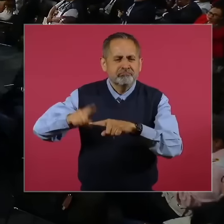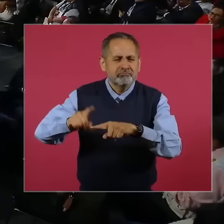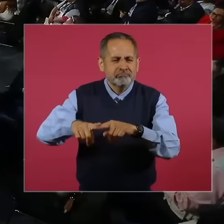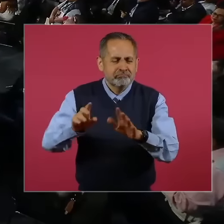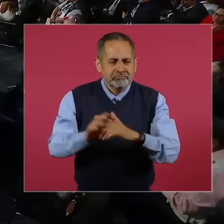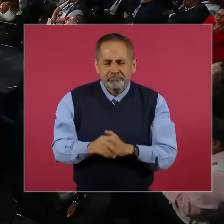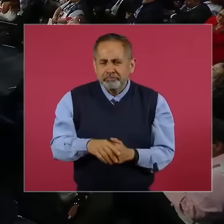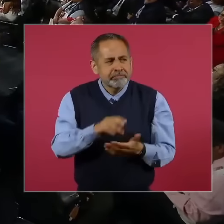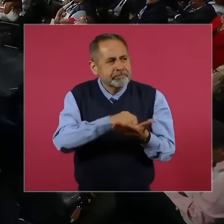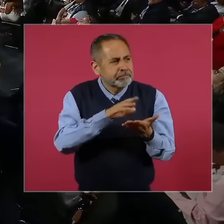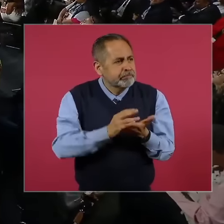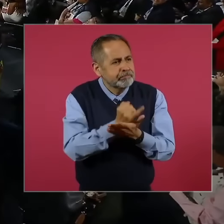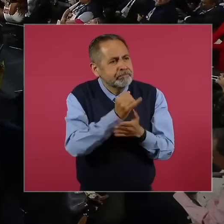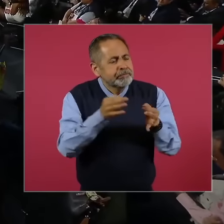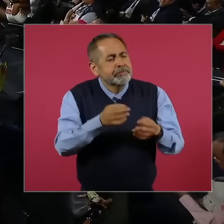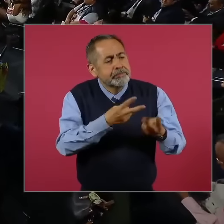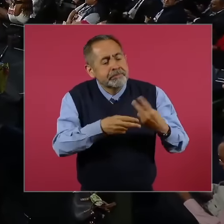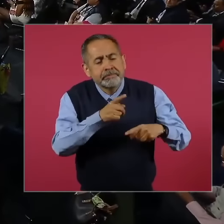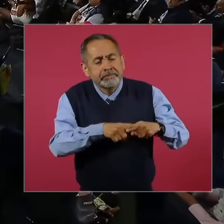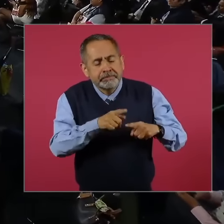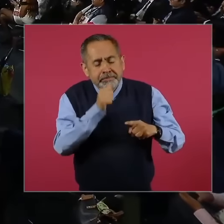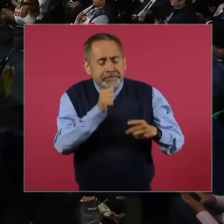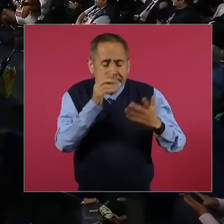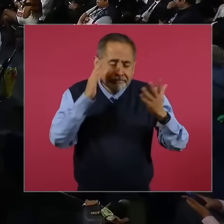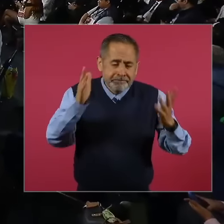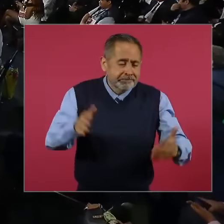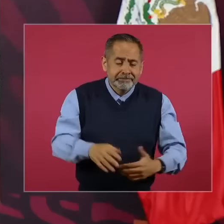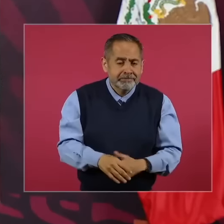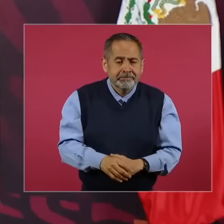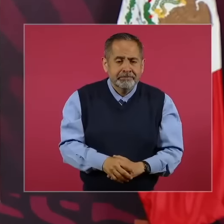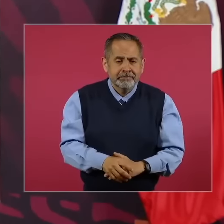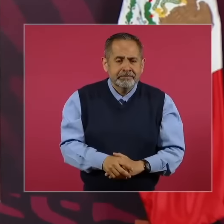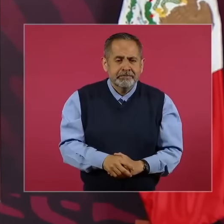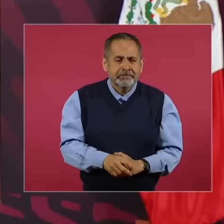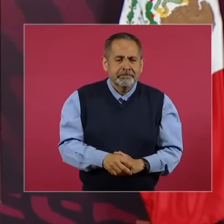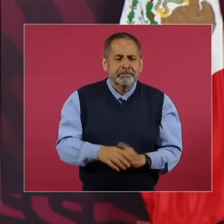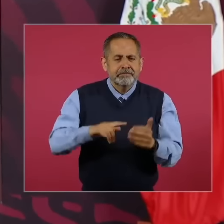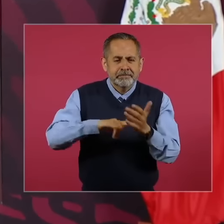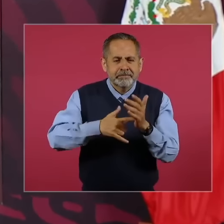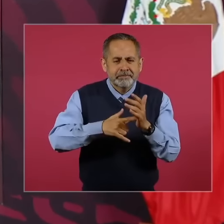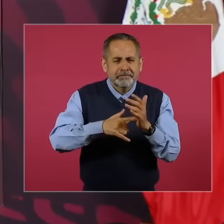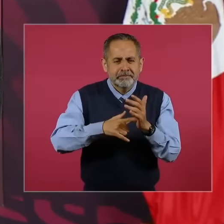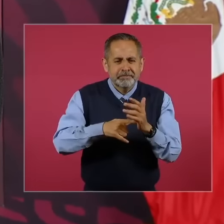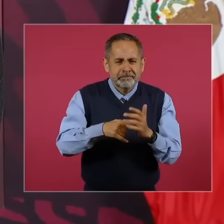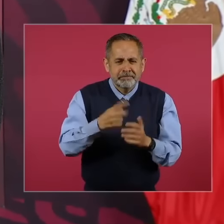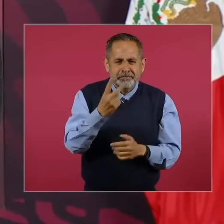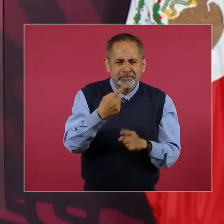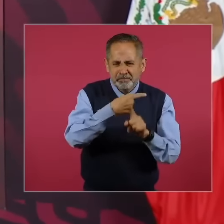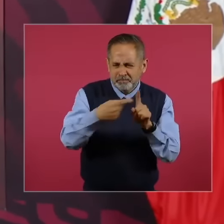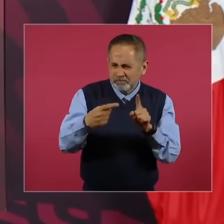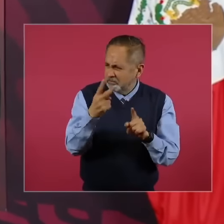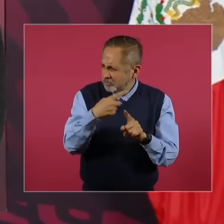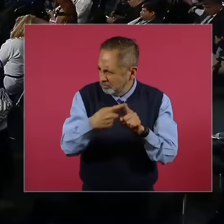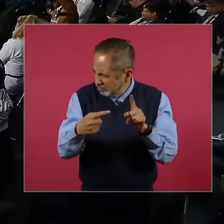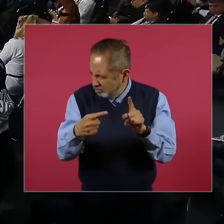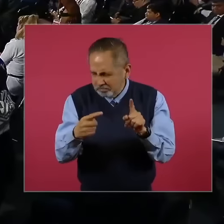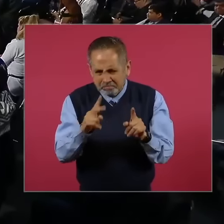está por confirmarse, es a las 2:30 de la